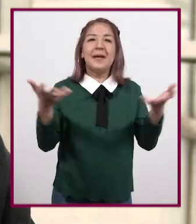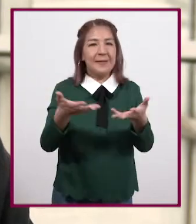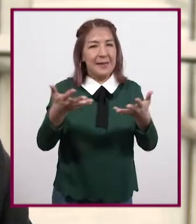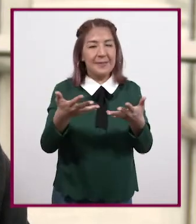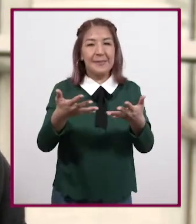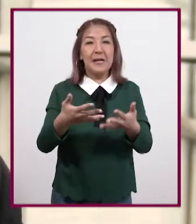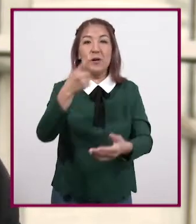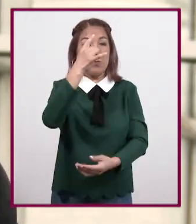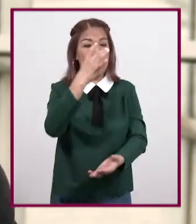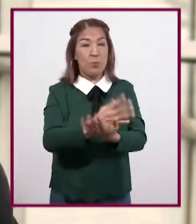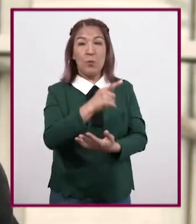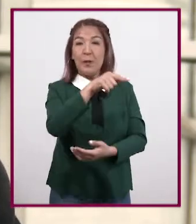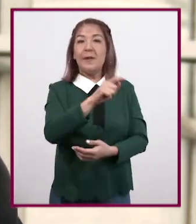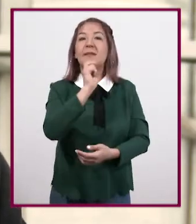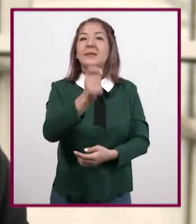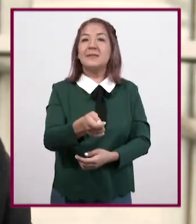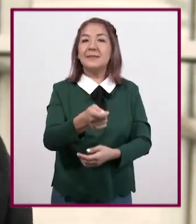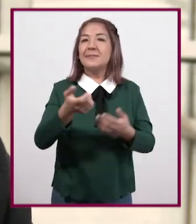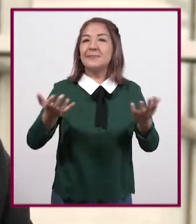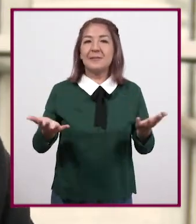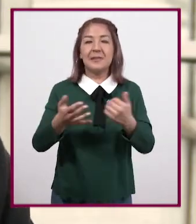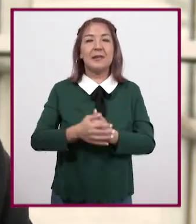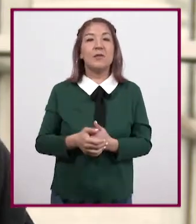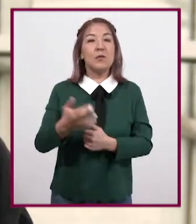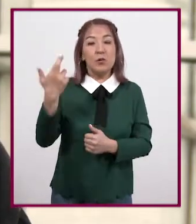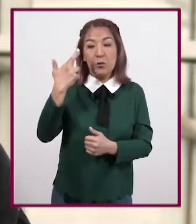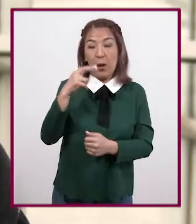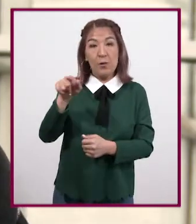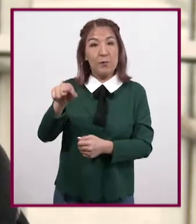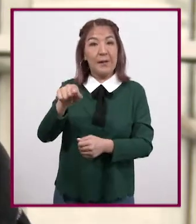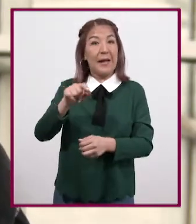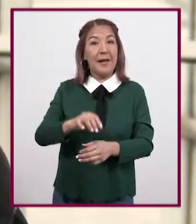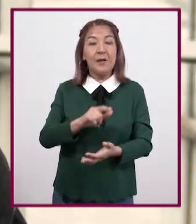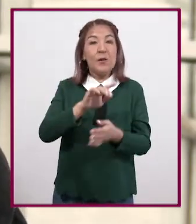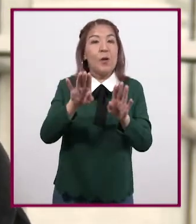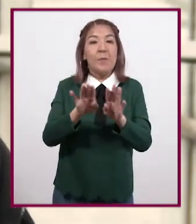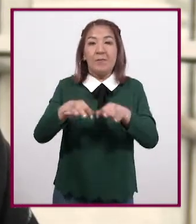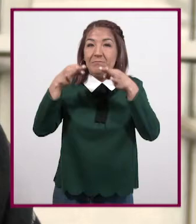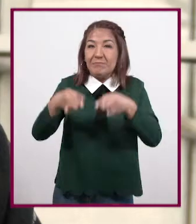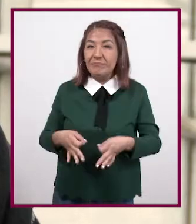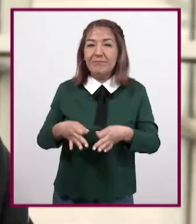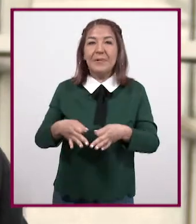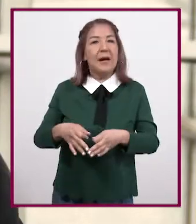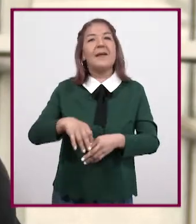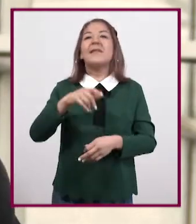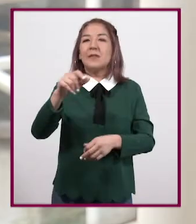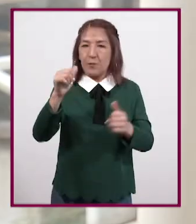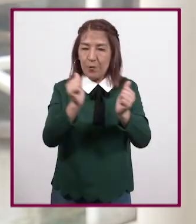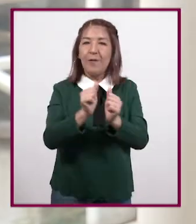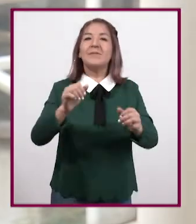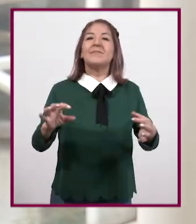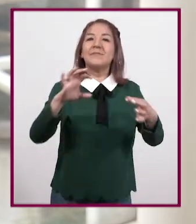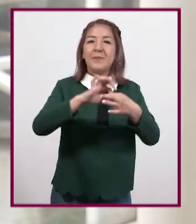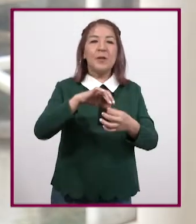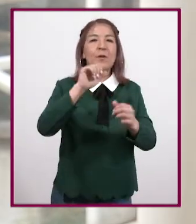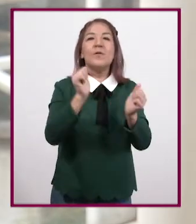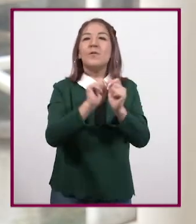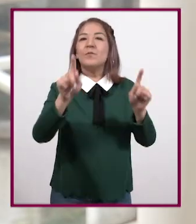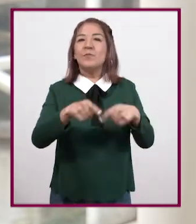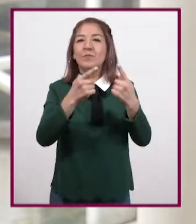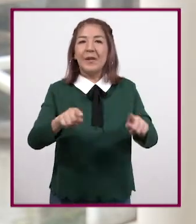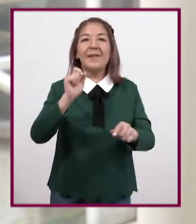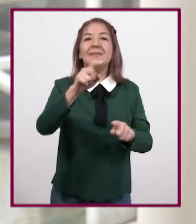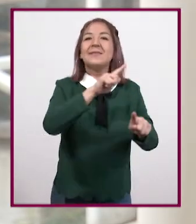también, que no nada más es como el sonido puro, el paisaje sonoro puro, sino ya es como una composición a